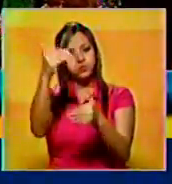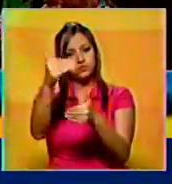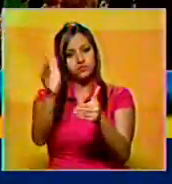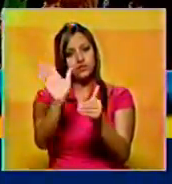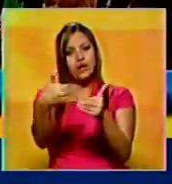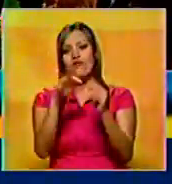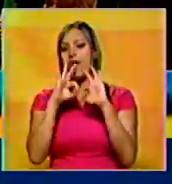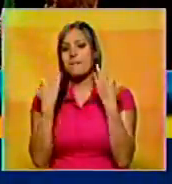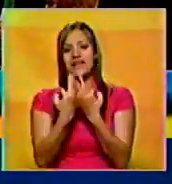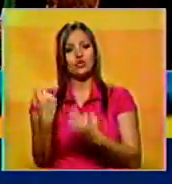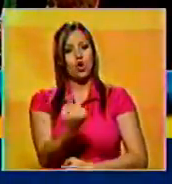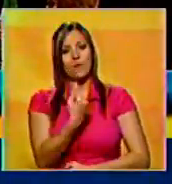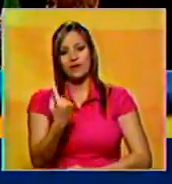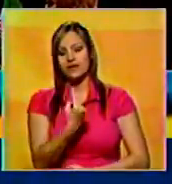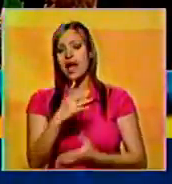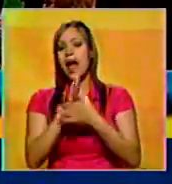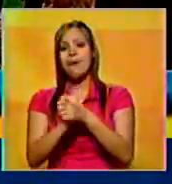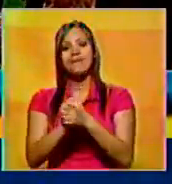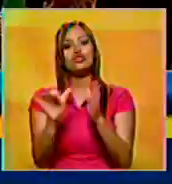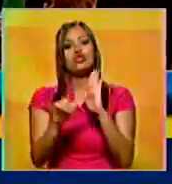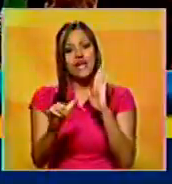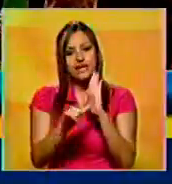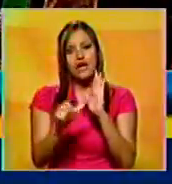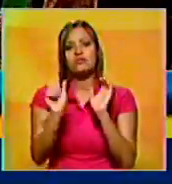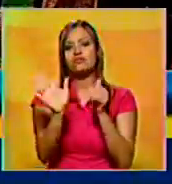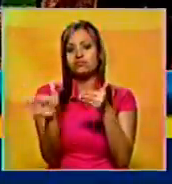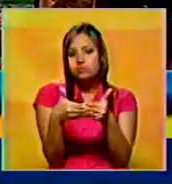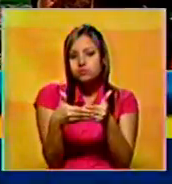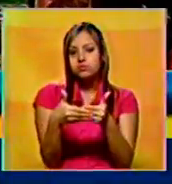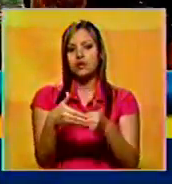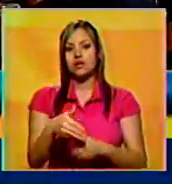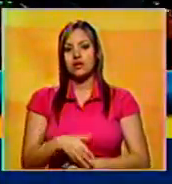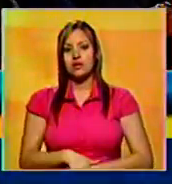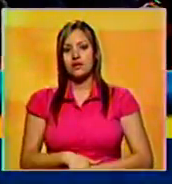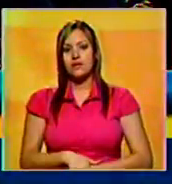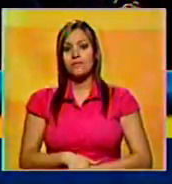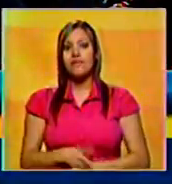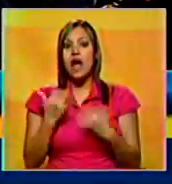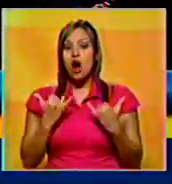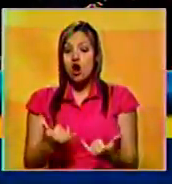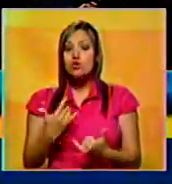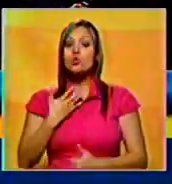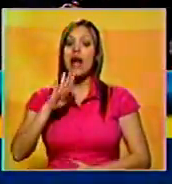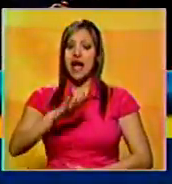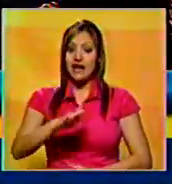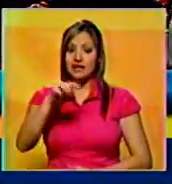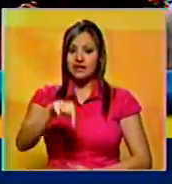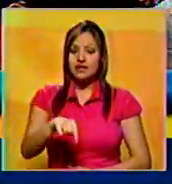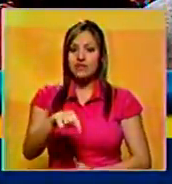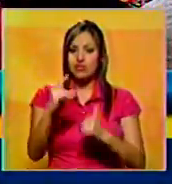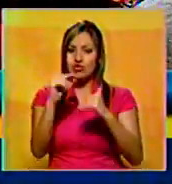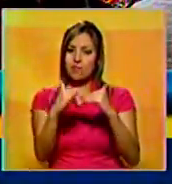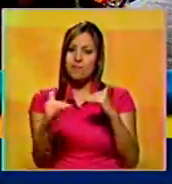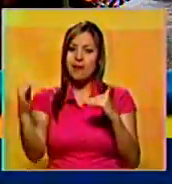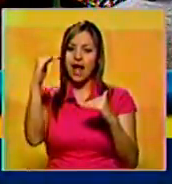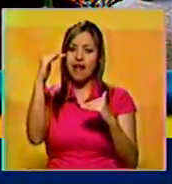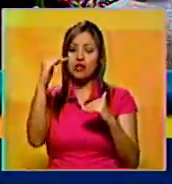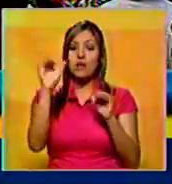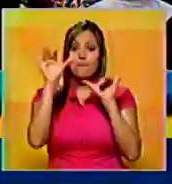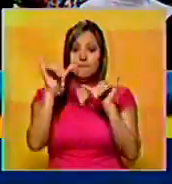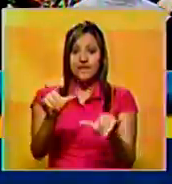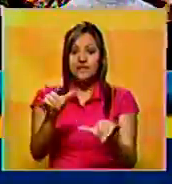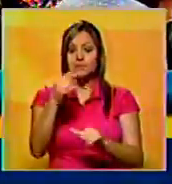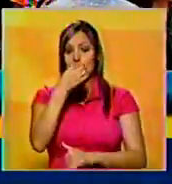para familiares y amigos cercanos de los fallecidos. Nosotros estamos pues en la parte un poco más alta y es en esta misma